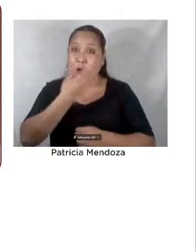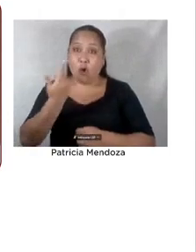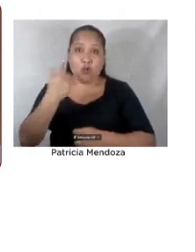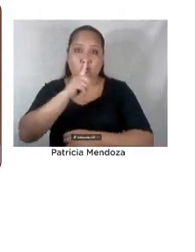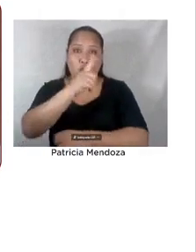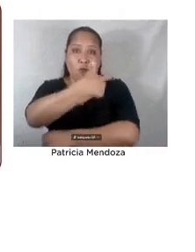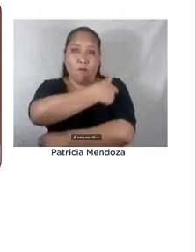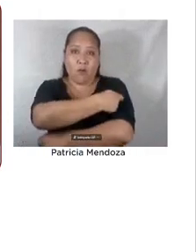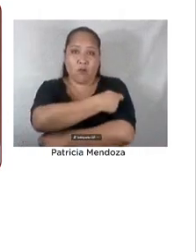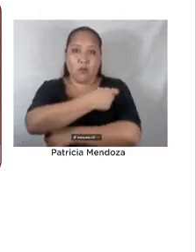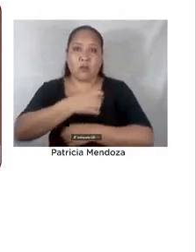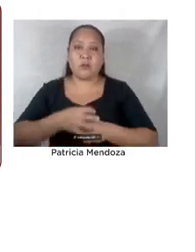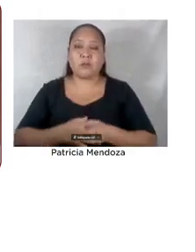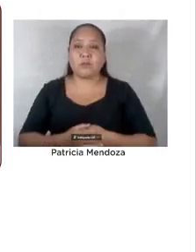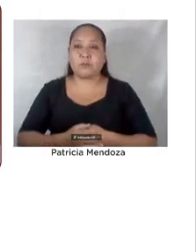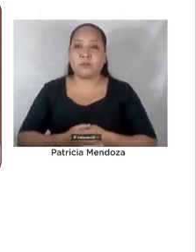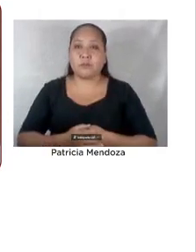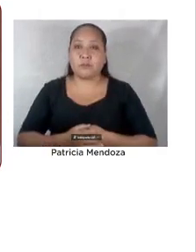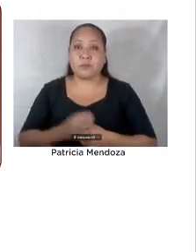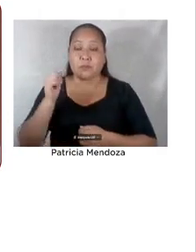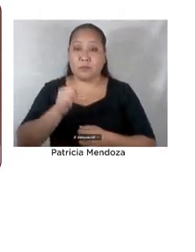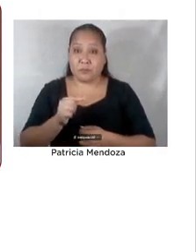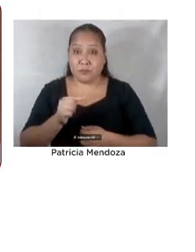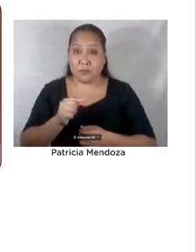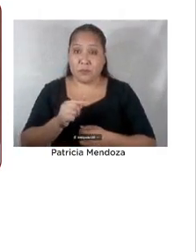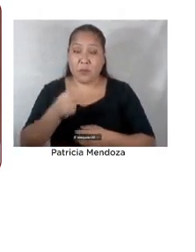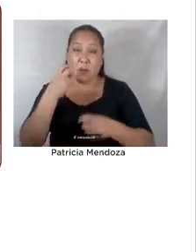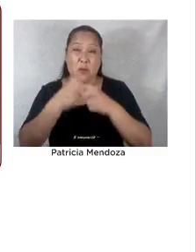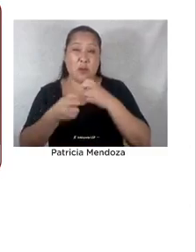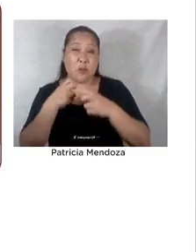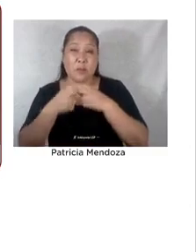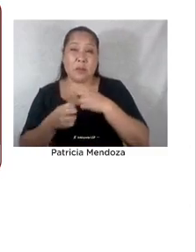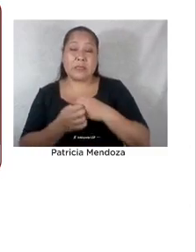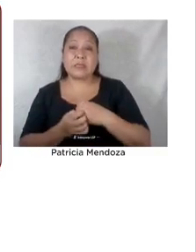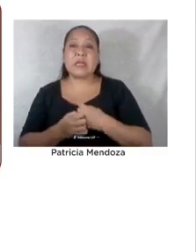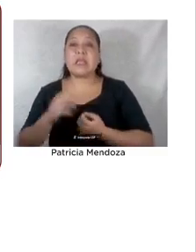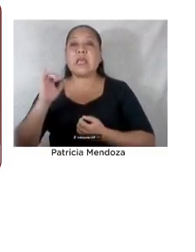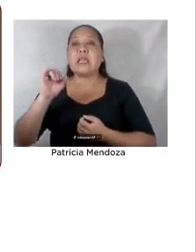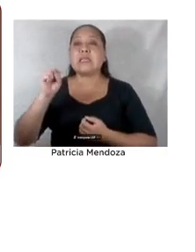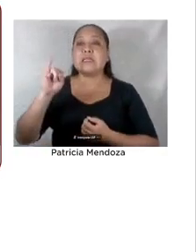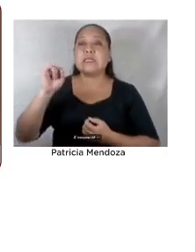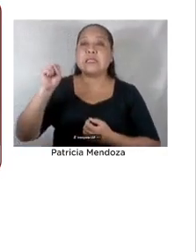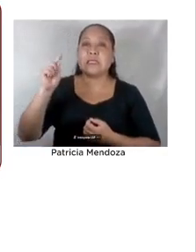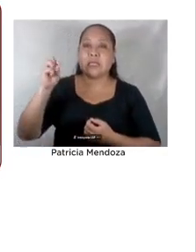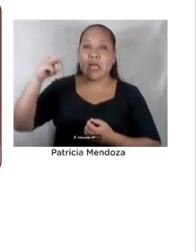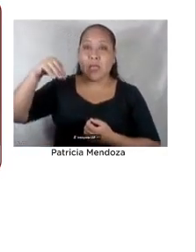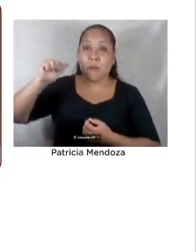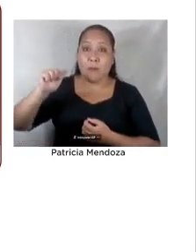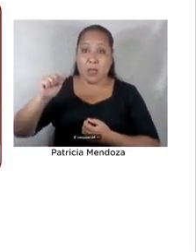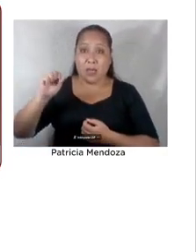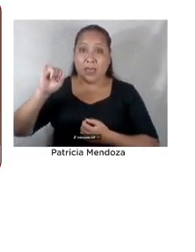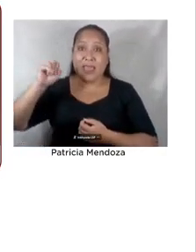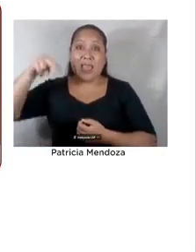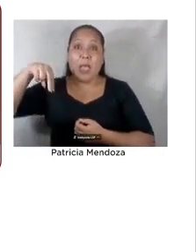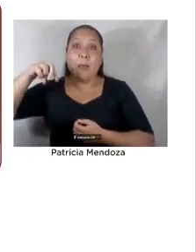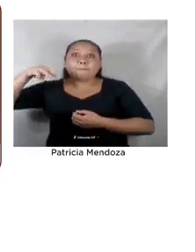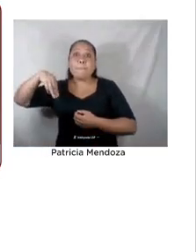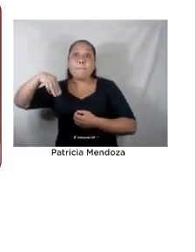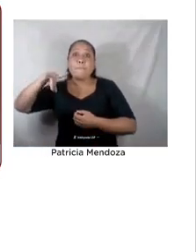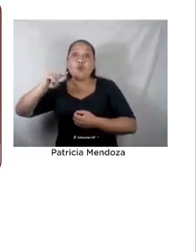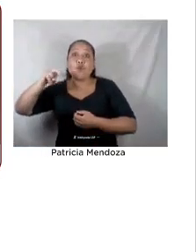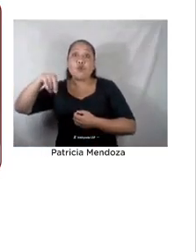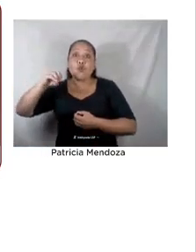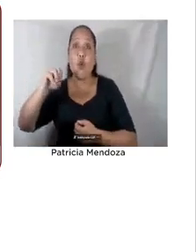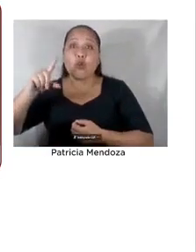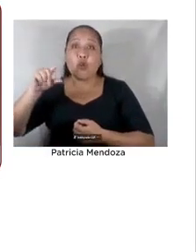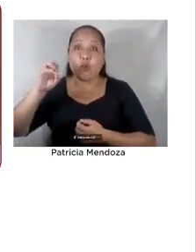sistema inmunológico está deprimido se prefiere no vacunar porque recuerden que las vacunas son virus